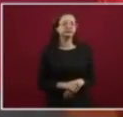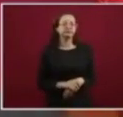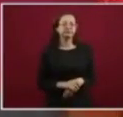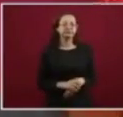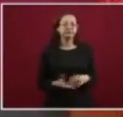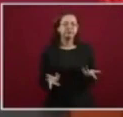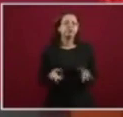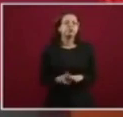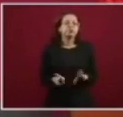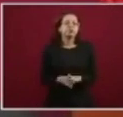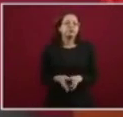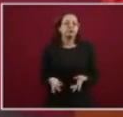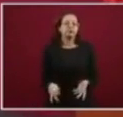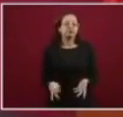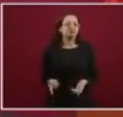si nunca